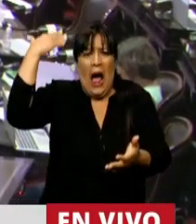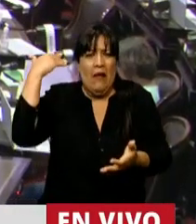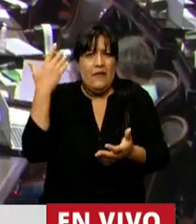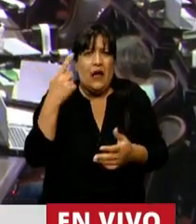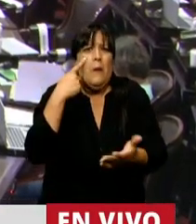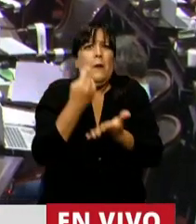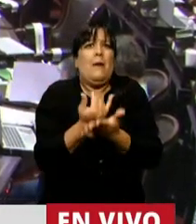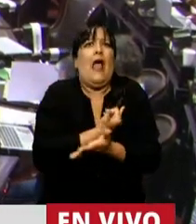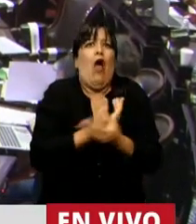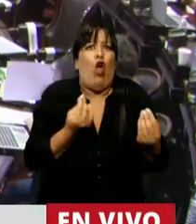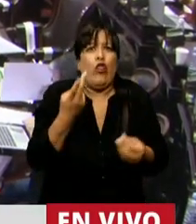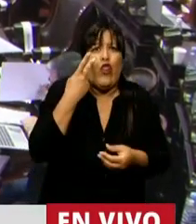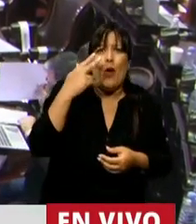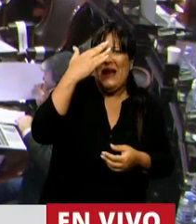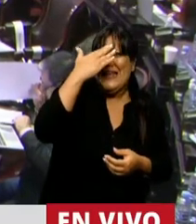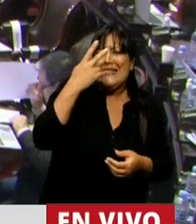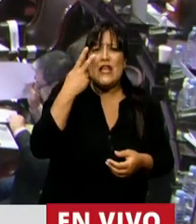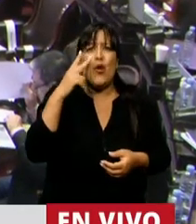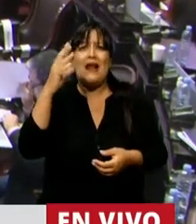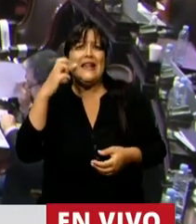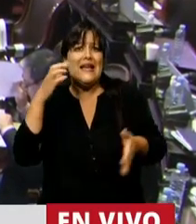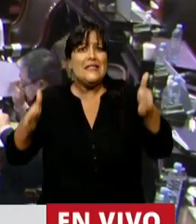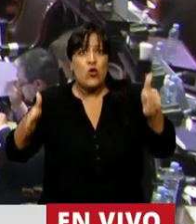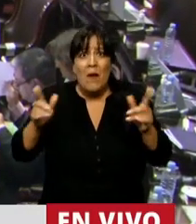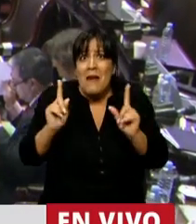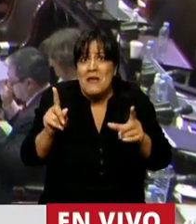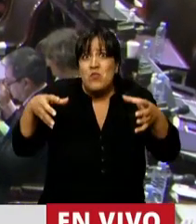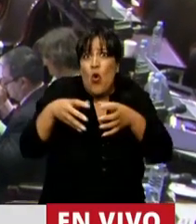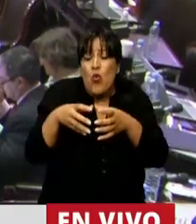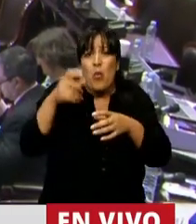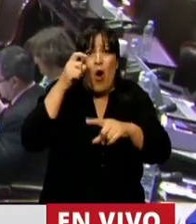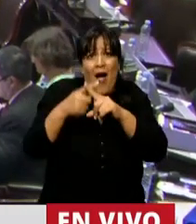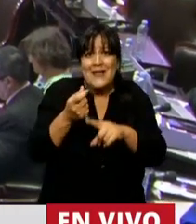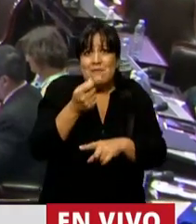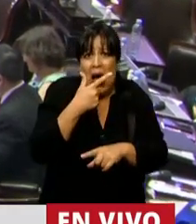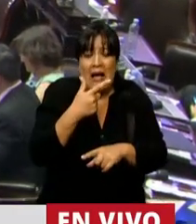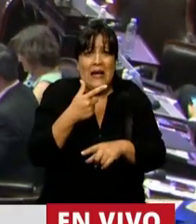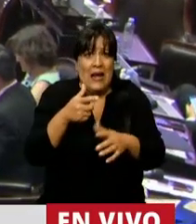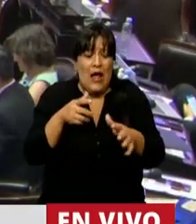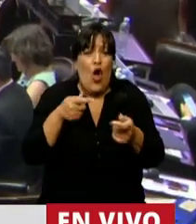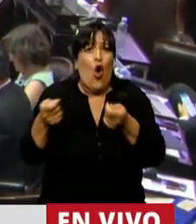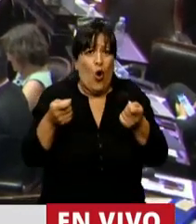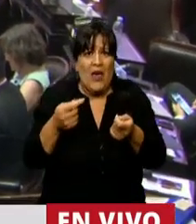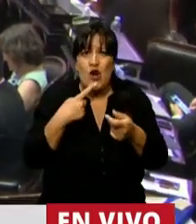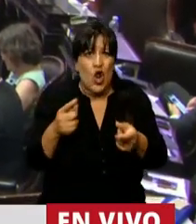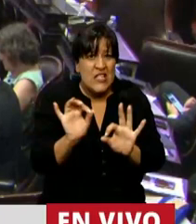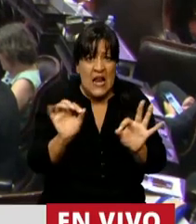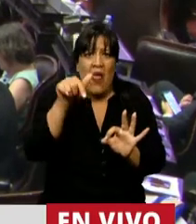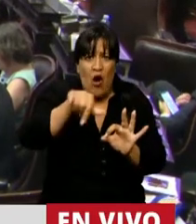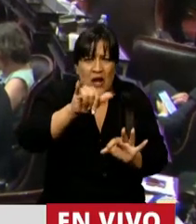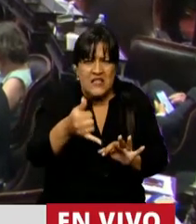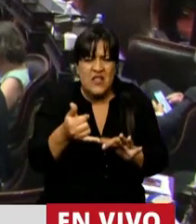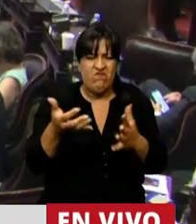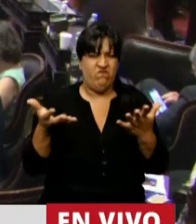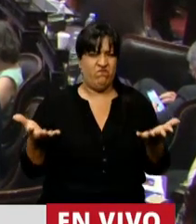y diputadas entre 2015 y 2019, cuando su partido gobernaba bajo la presidencia de Macri. Por supuesto,